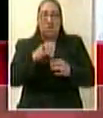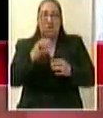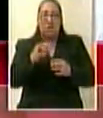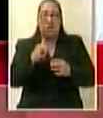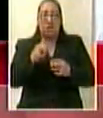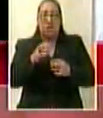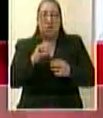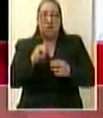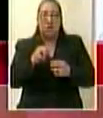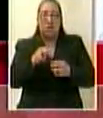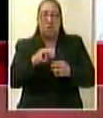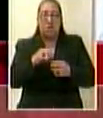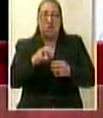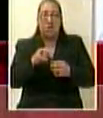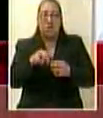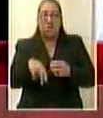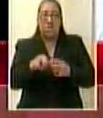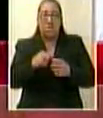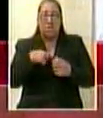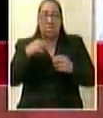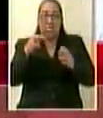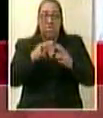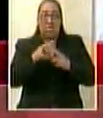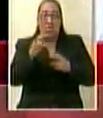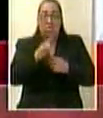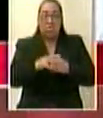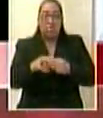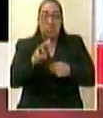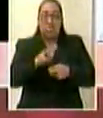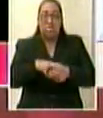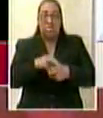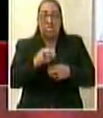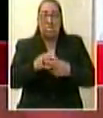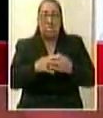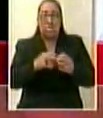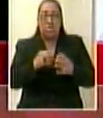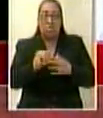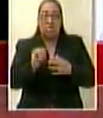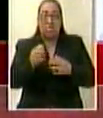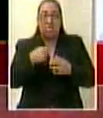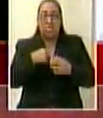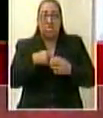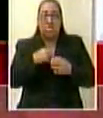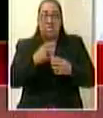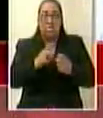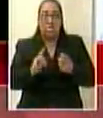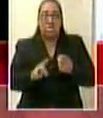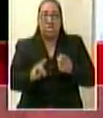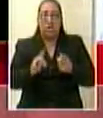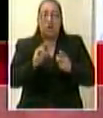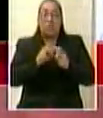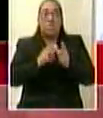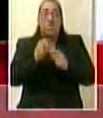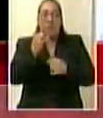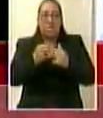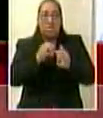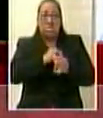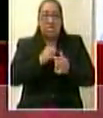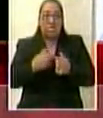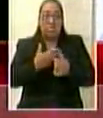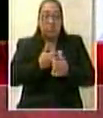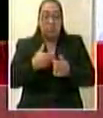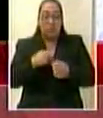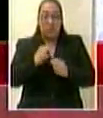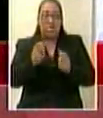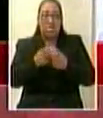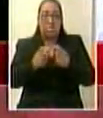Sacsayhuamán, que se encuentra en cesión de uso en manos de terceras personas. Finalmente, señor presidente y